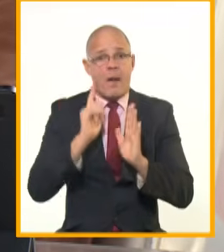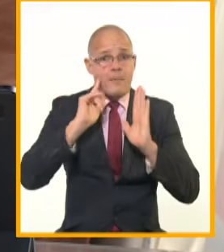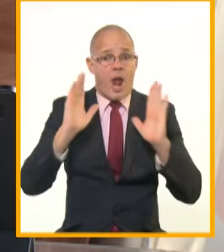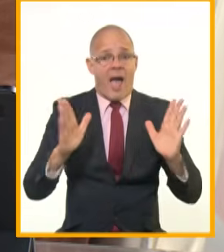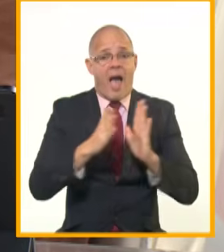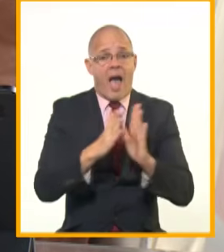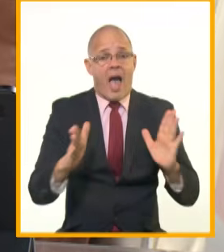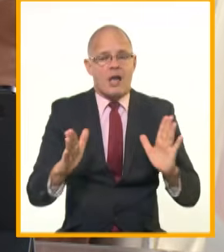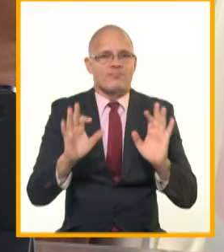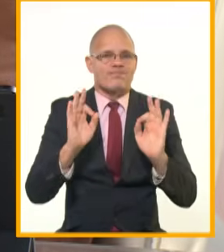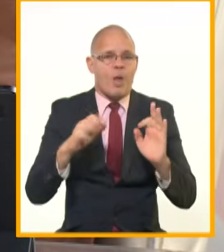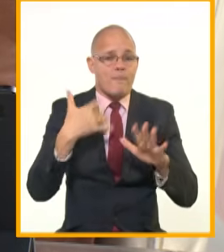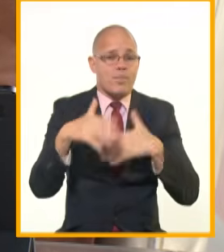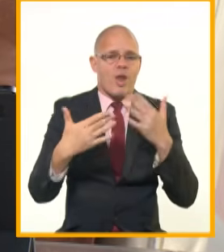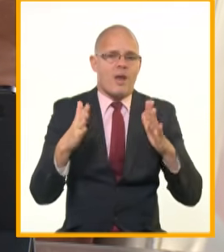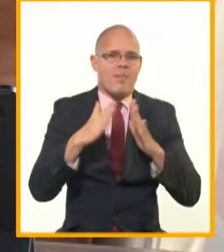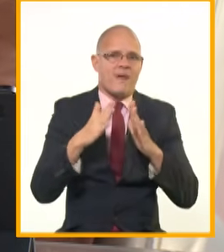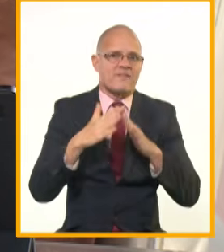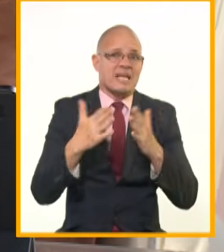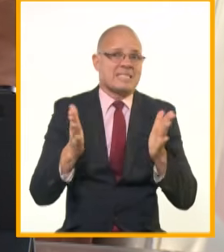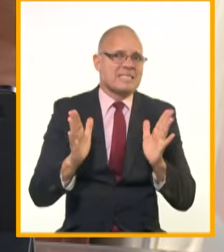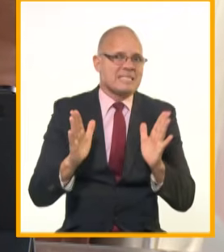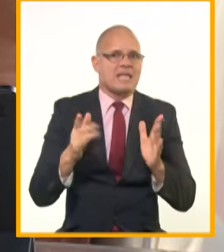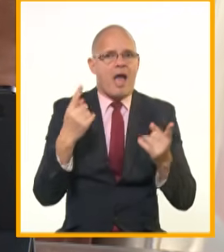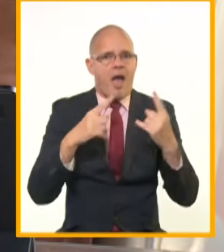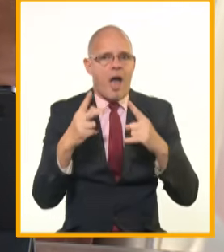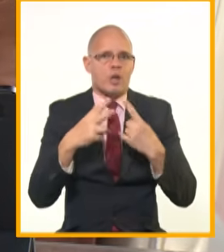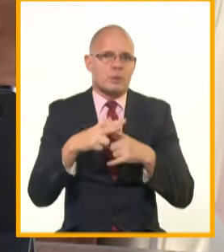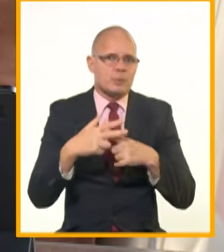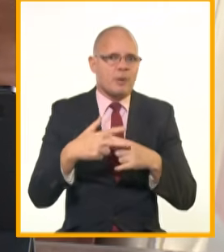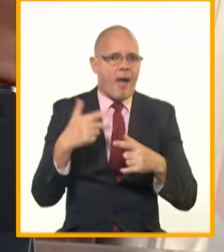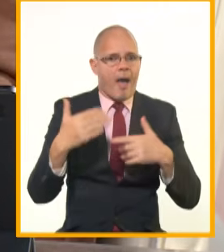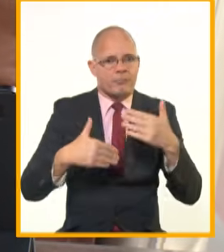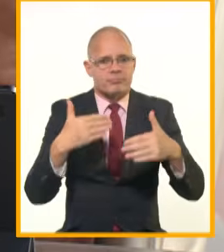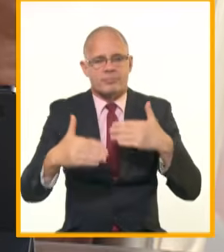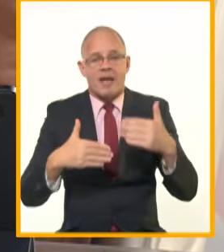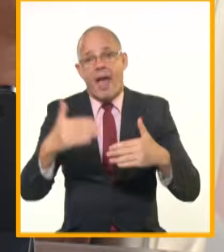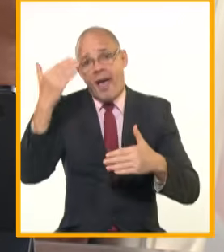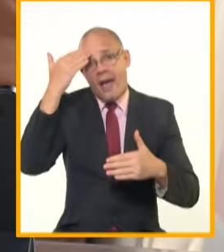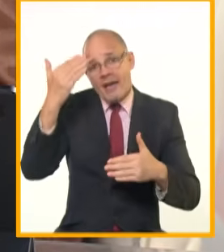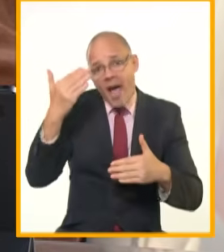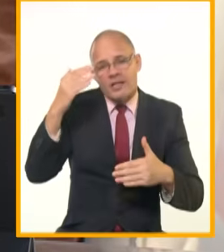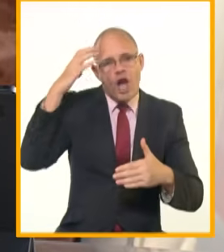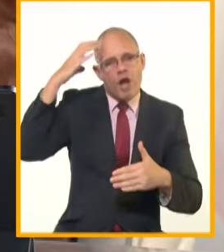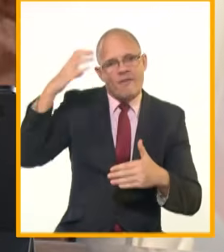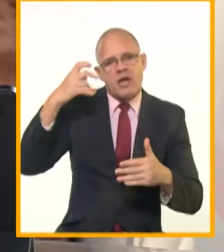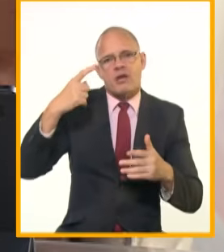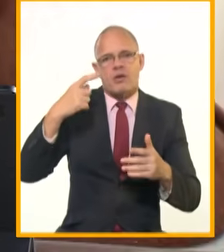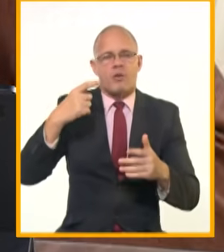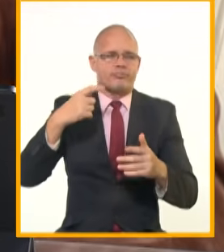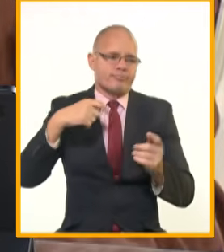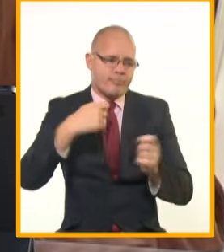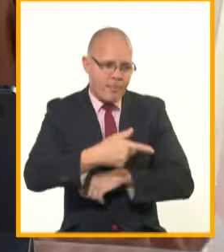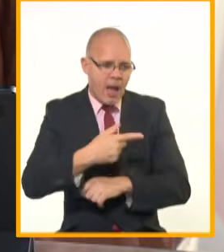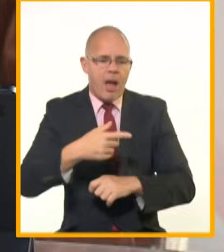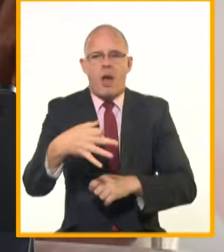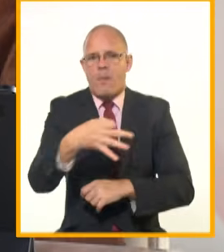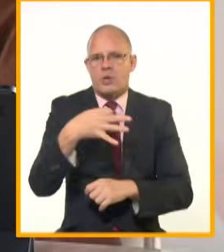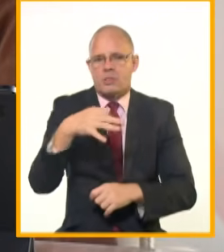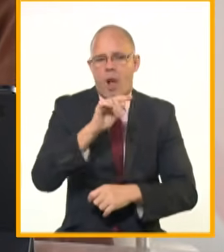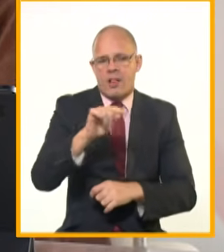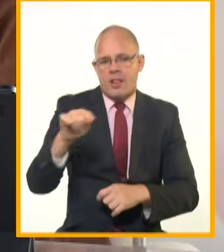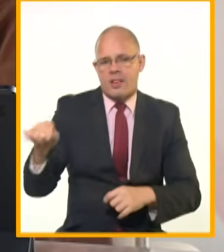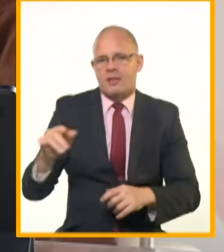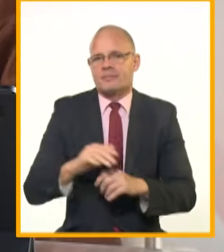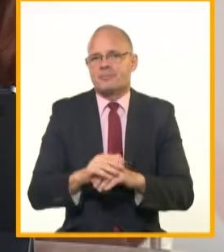vivienda logró hacer cosas a partir del apoyo del país, del esfuerzo de los municipios. Logramos inaugurar 50